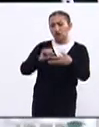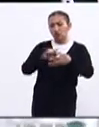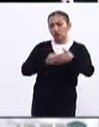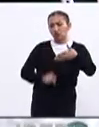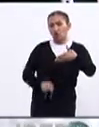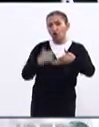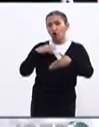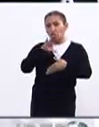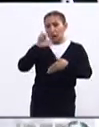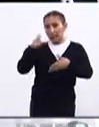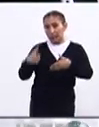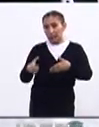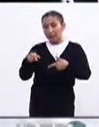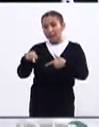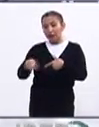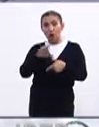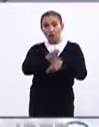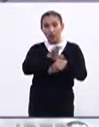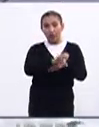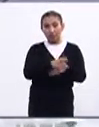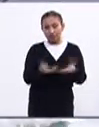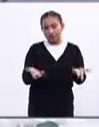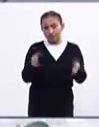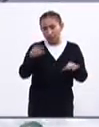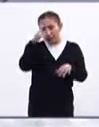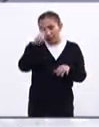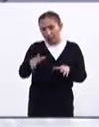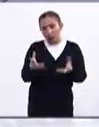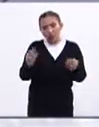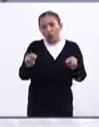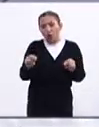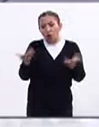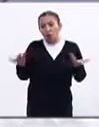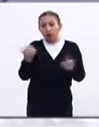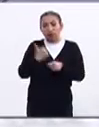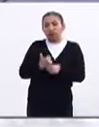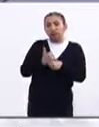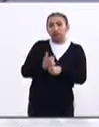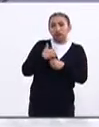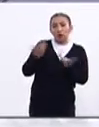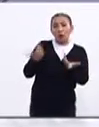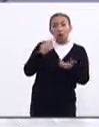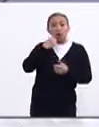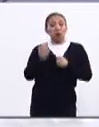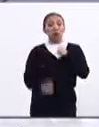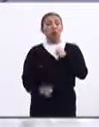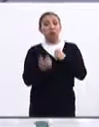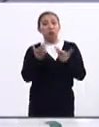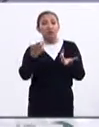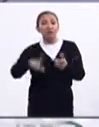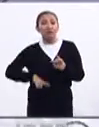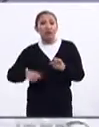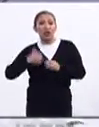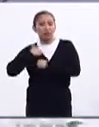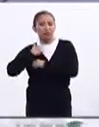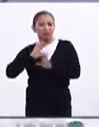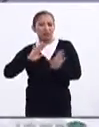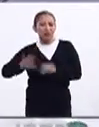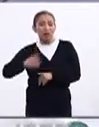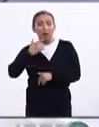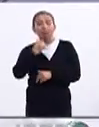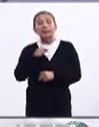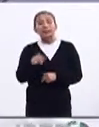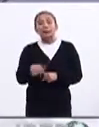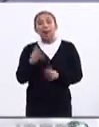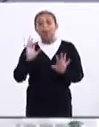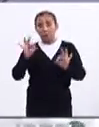ser Costa Rica y Colombia, y por supuesto México, que no van a padecer ya sean dictaduras o gobiernos militares. Entonces,